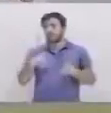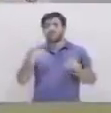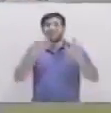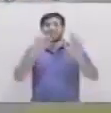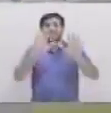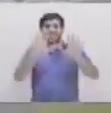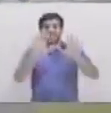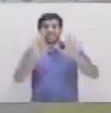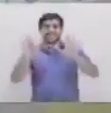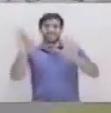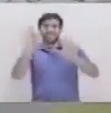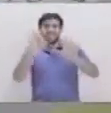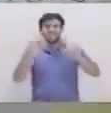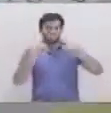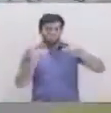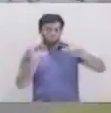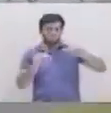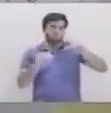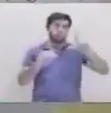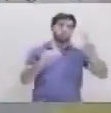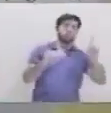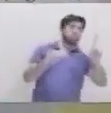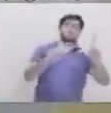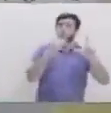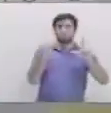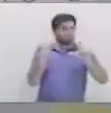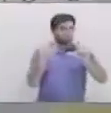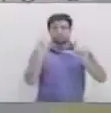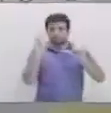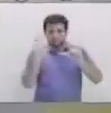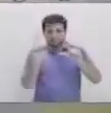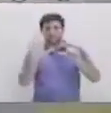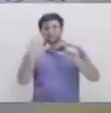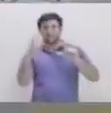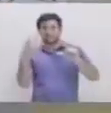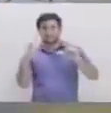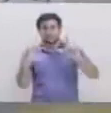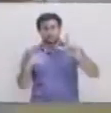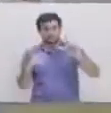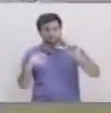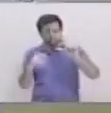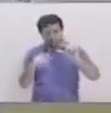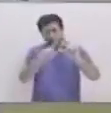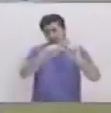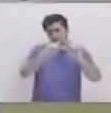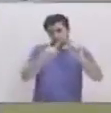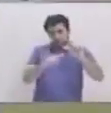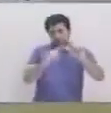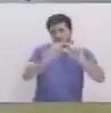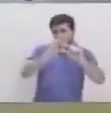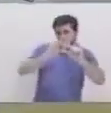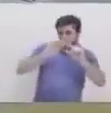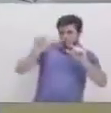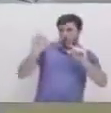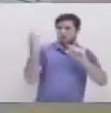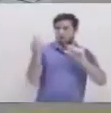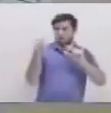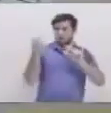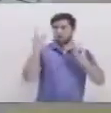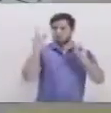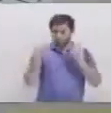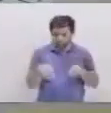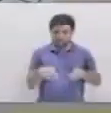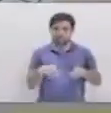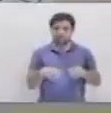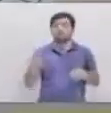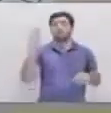10 grados. Por lo tanto, los constructores tienen que identificar que esto se aplique aquí y en